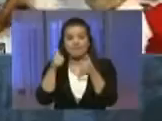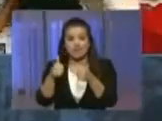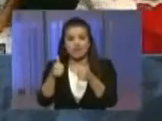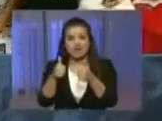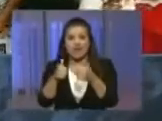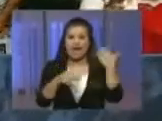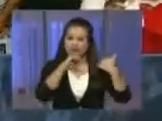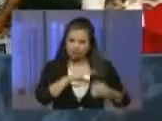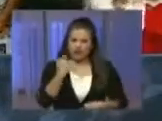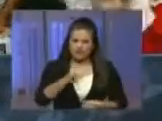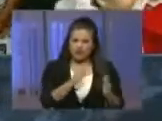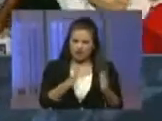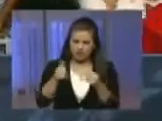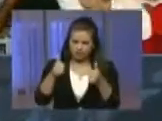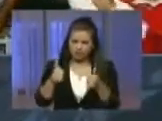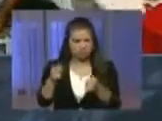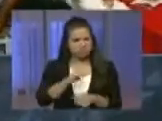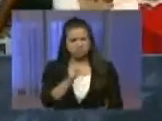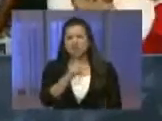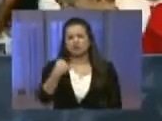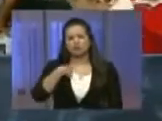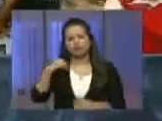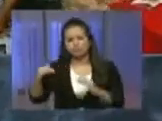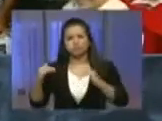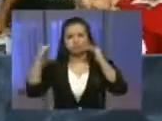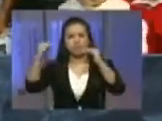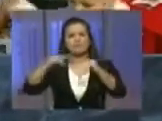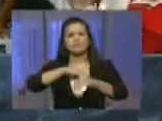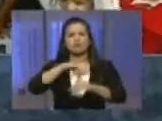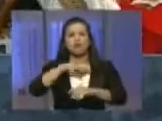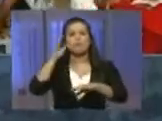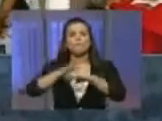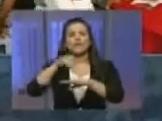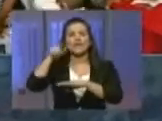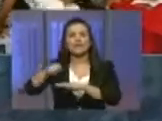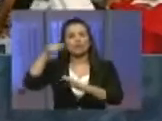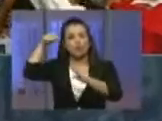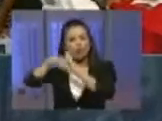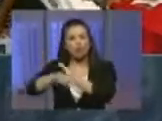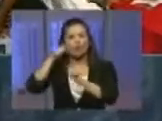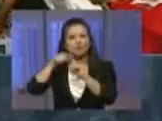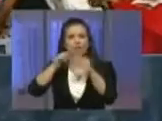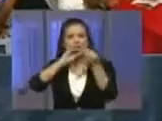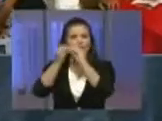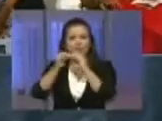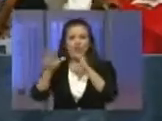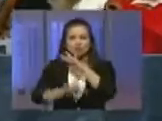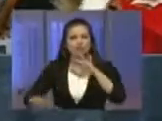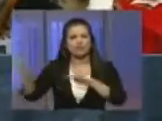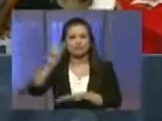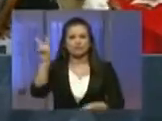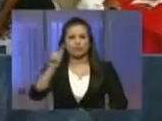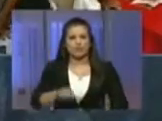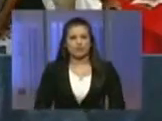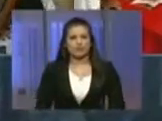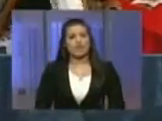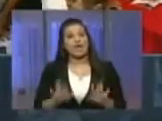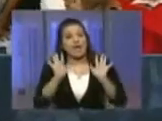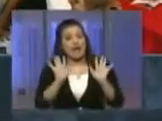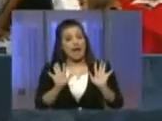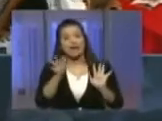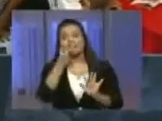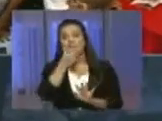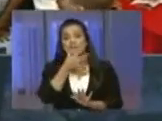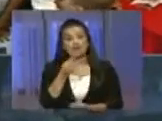reurbanización porque va a lo estructural a lo estructural que es un país entero ahora cuesta